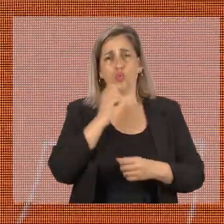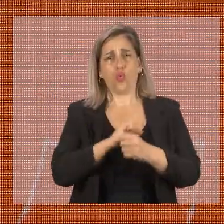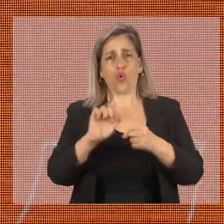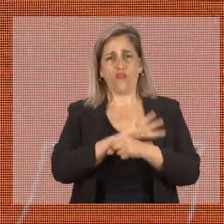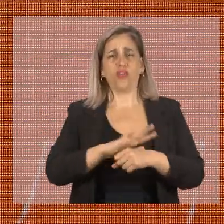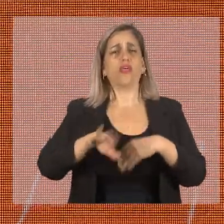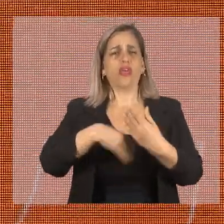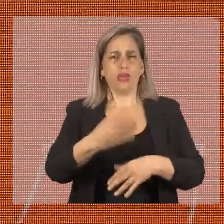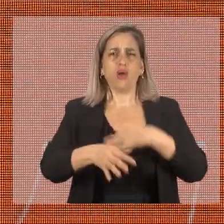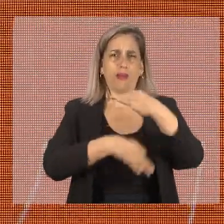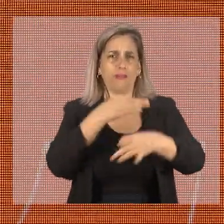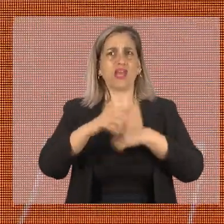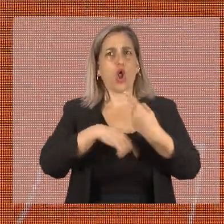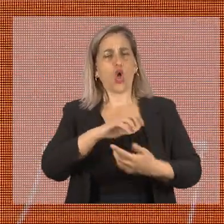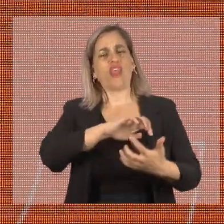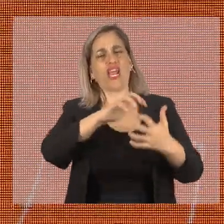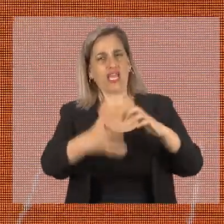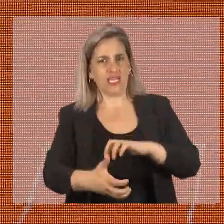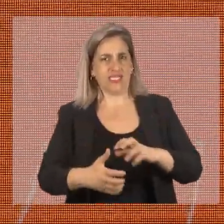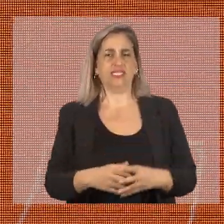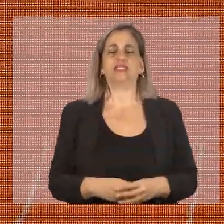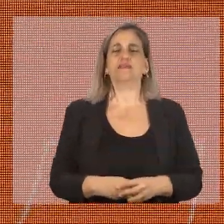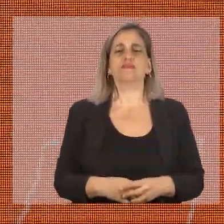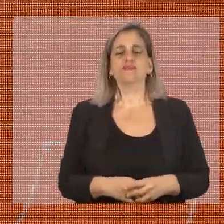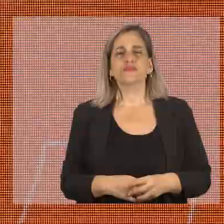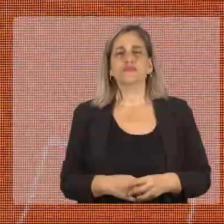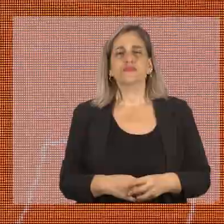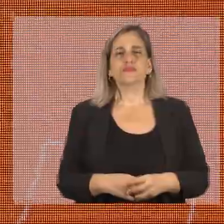pandemia y después hablaré de las otras crisis.